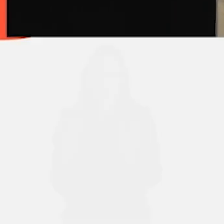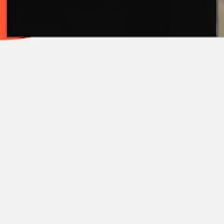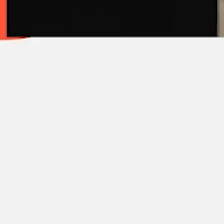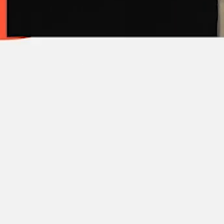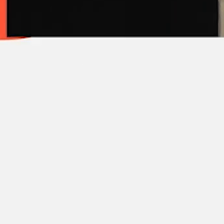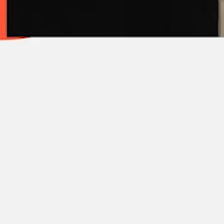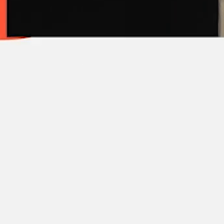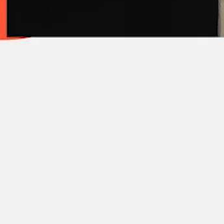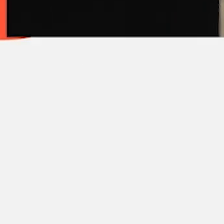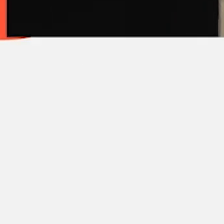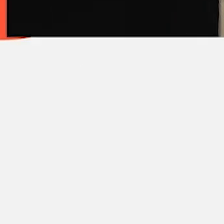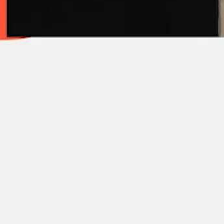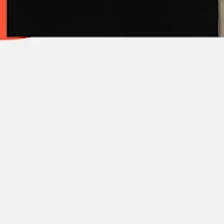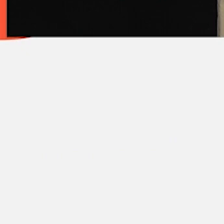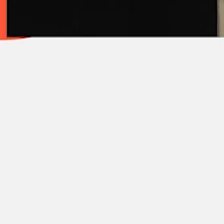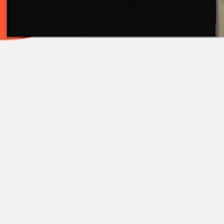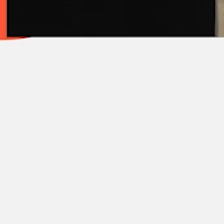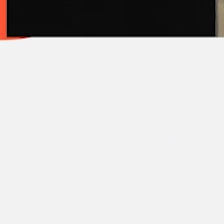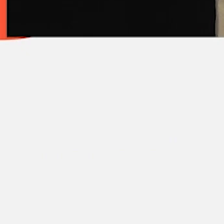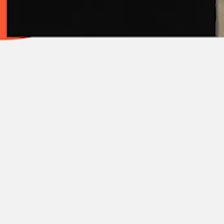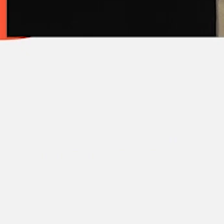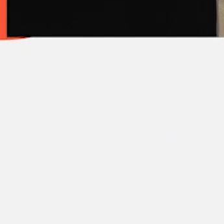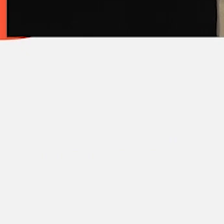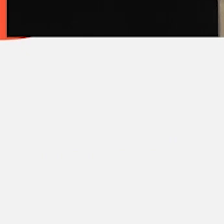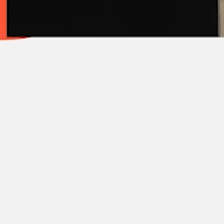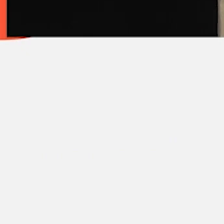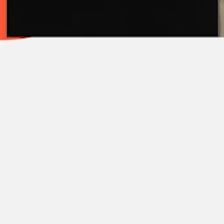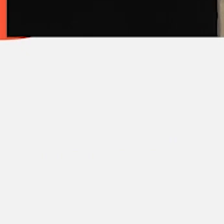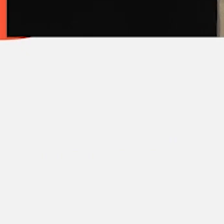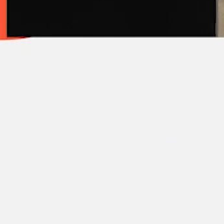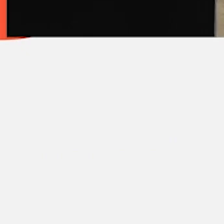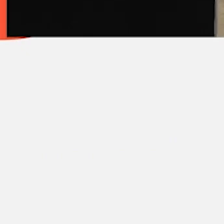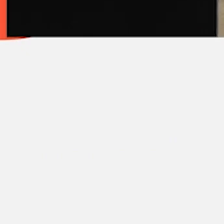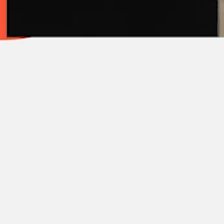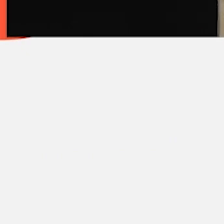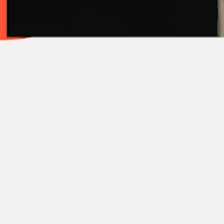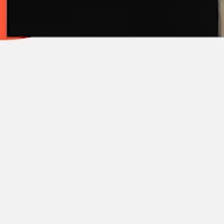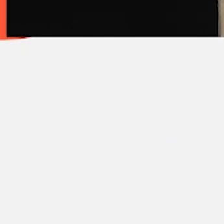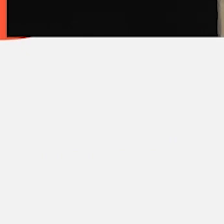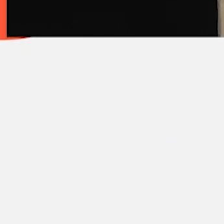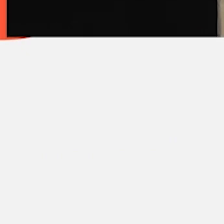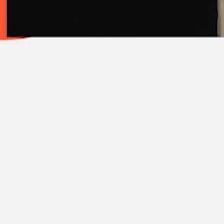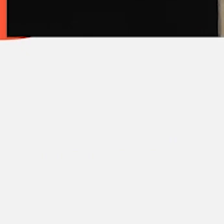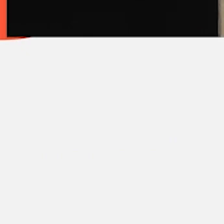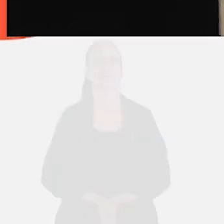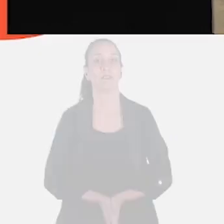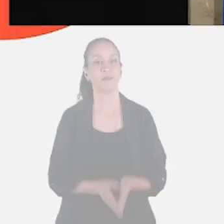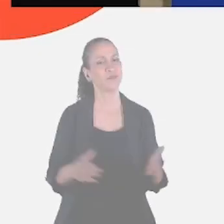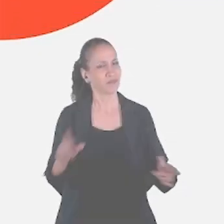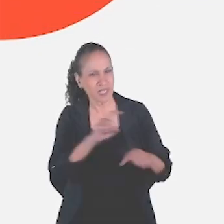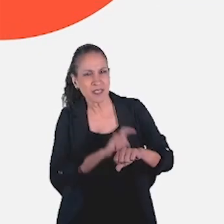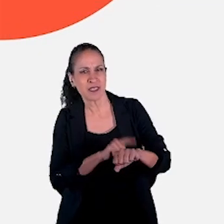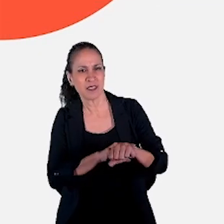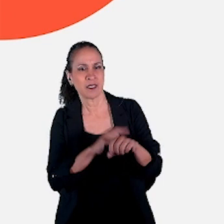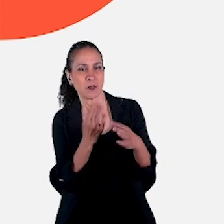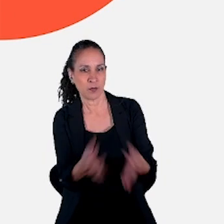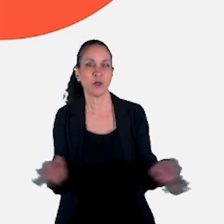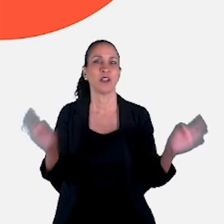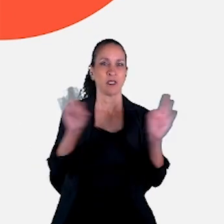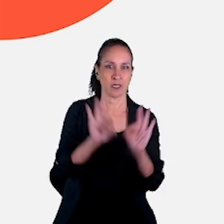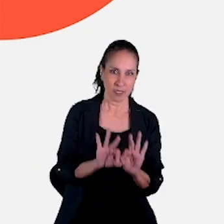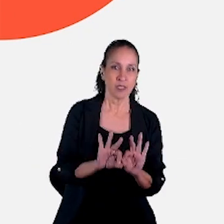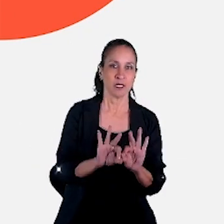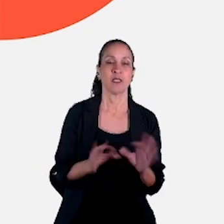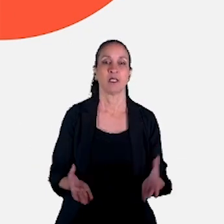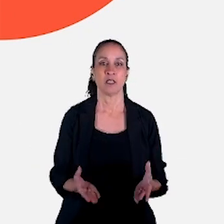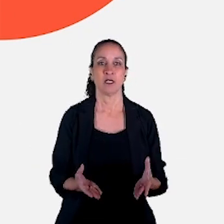imprescindible cada cada día más decidir dónde ir de vacaciones en gente tan ocupada como ustedes el tiempo es importante